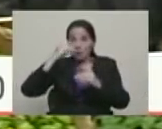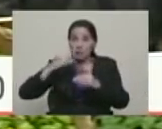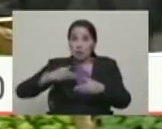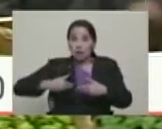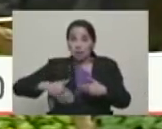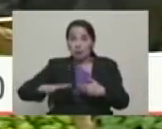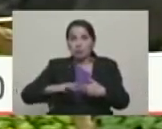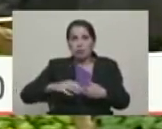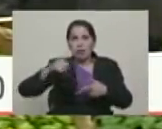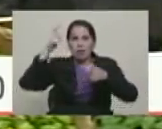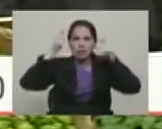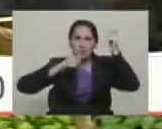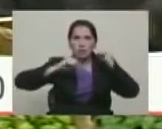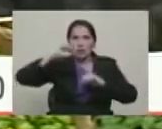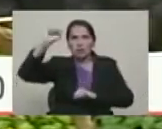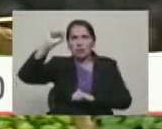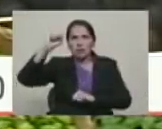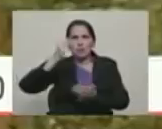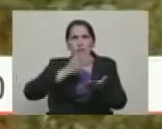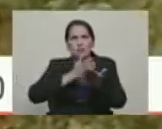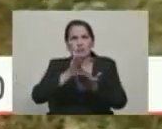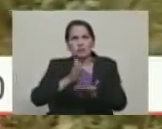¡Chávez vive! ¡La patria sigue!